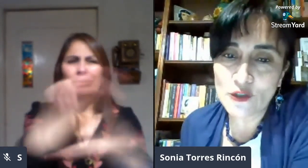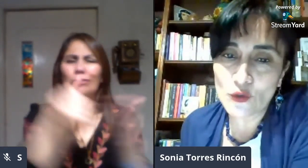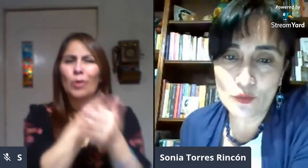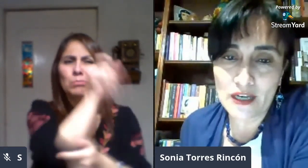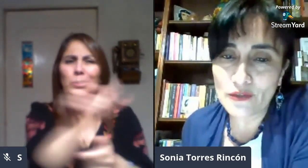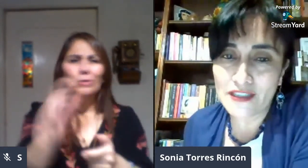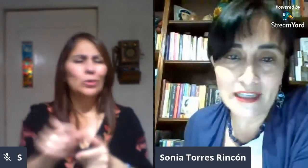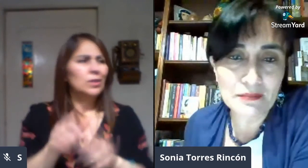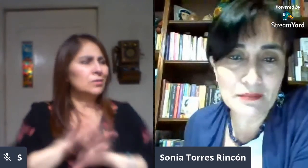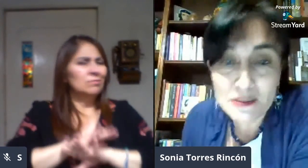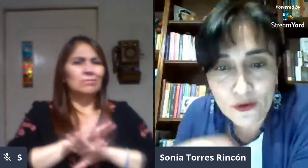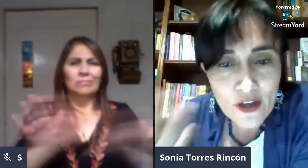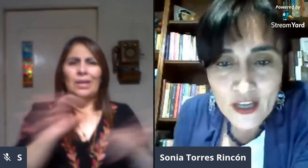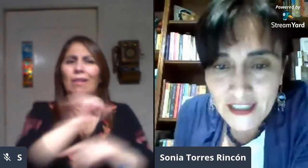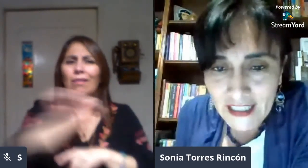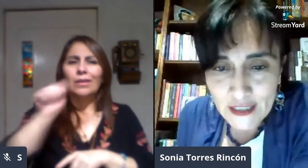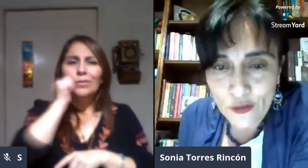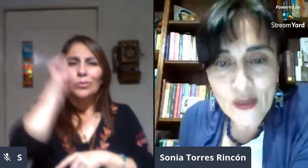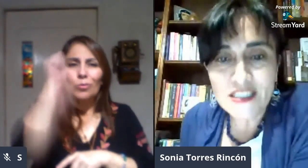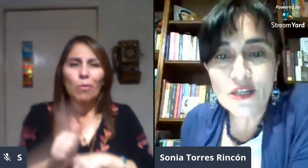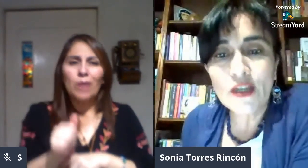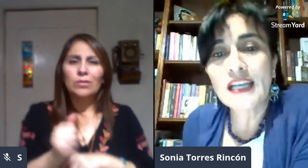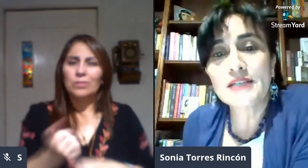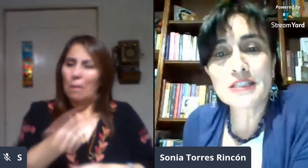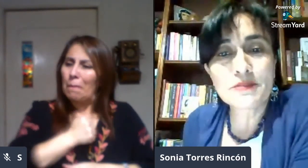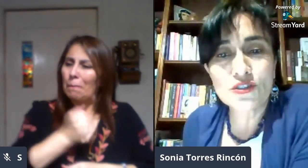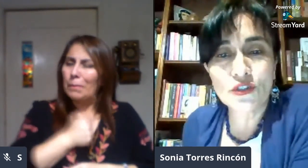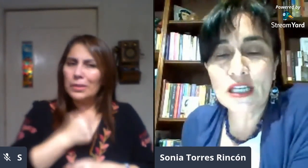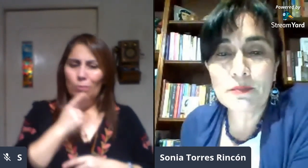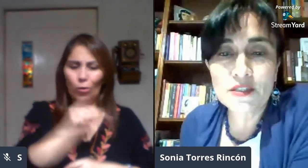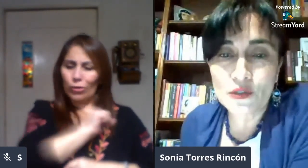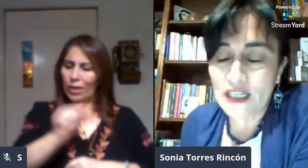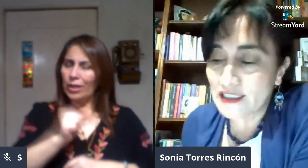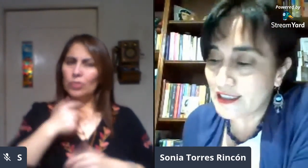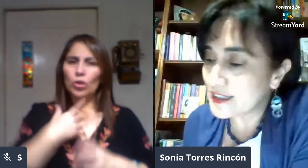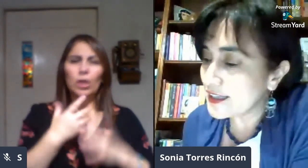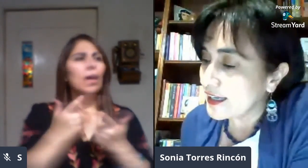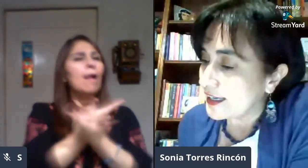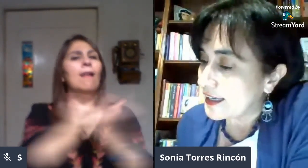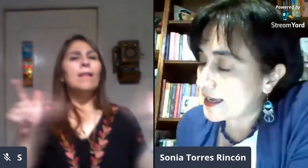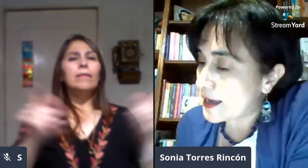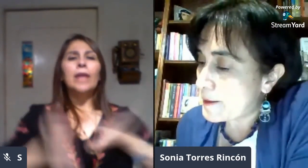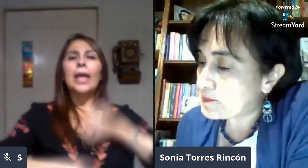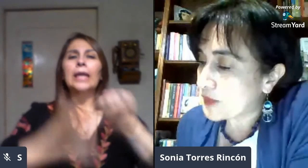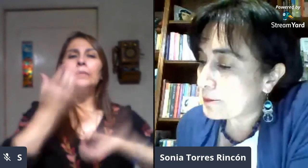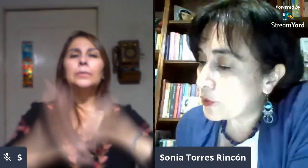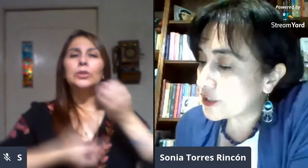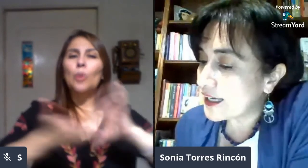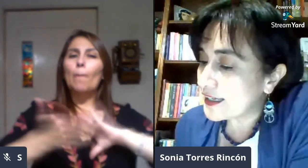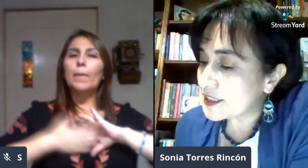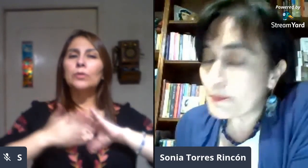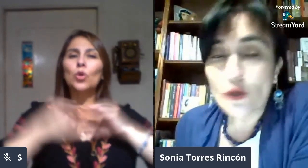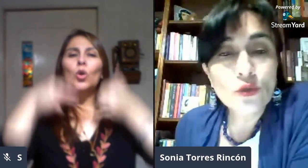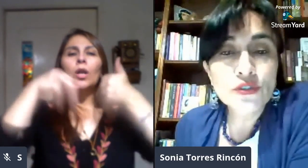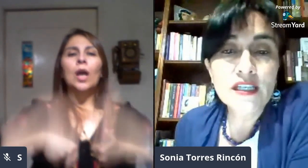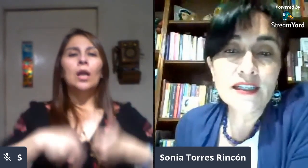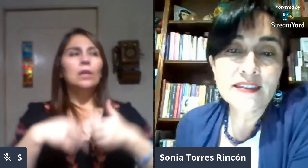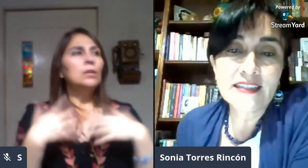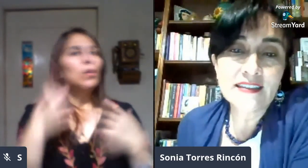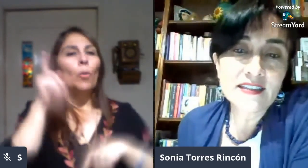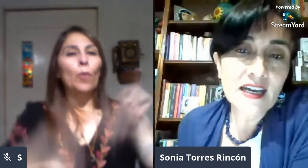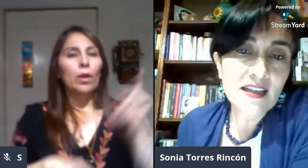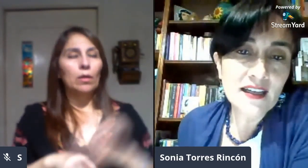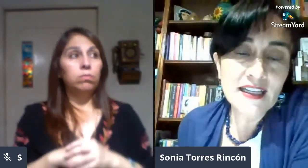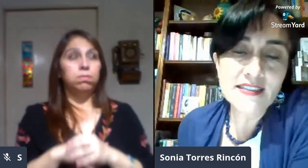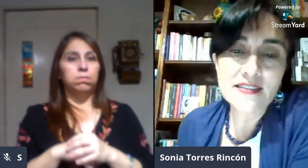perspectiva de derechos humanos, desde el mismo derecho básico de la libre expresión de la personalidad, porque reproduce